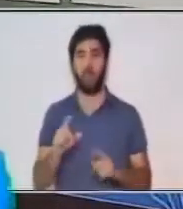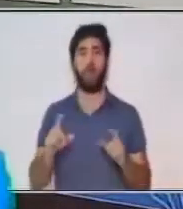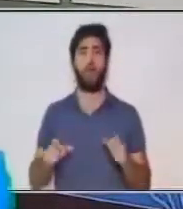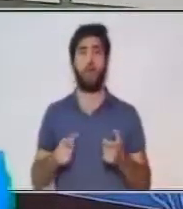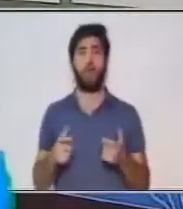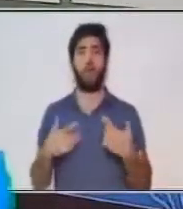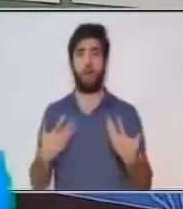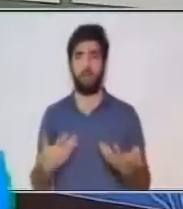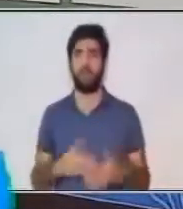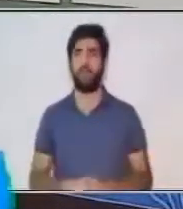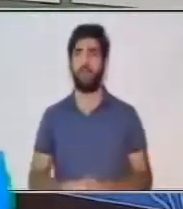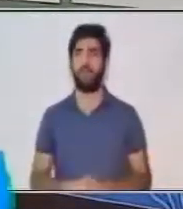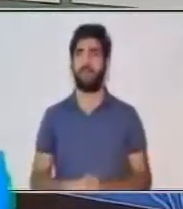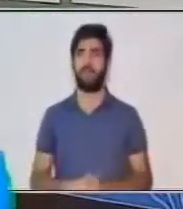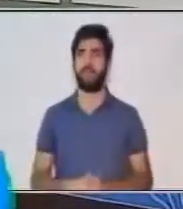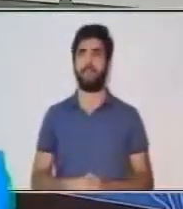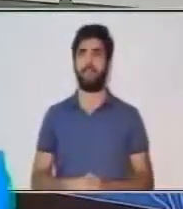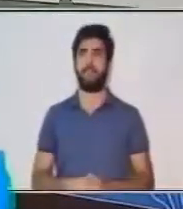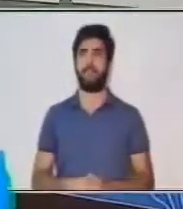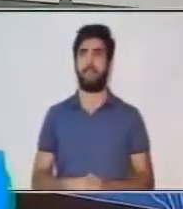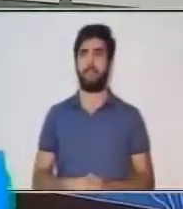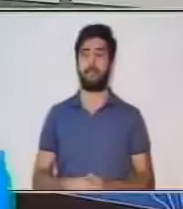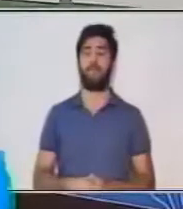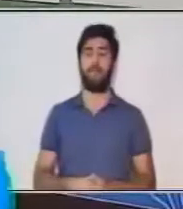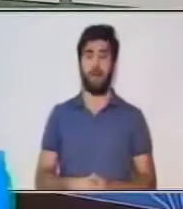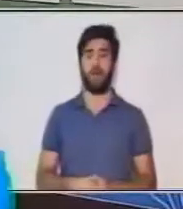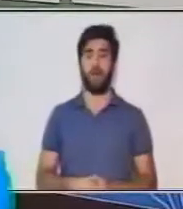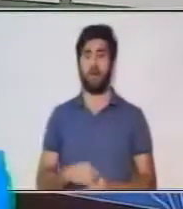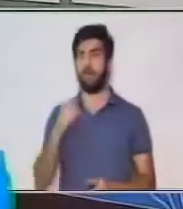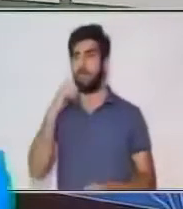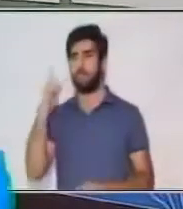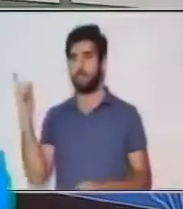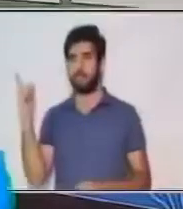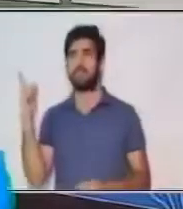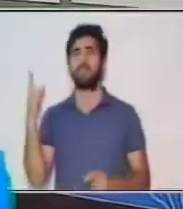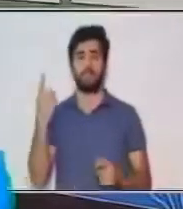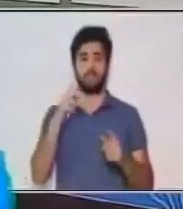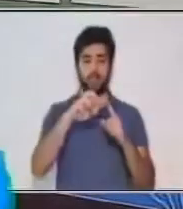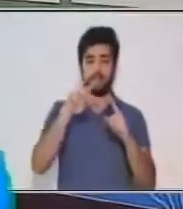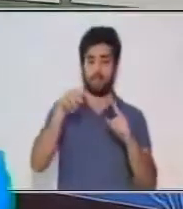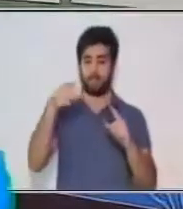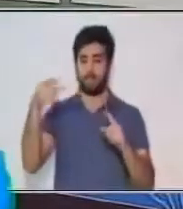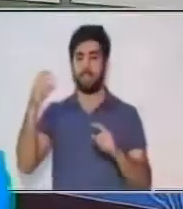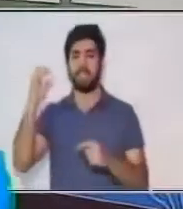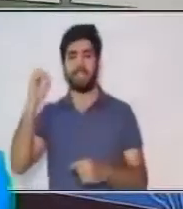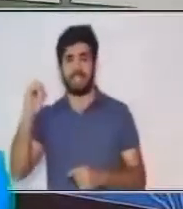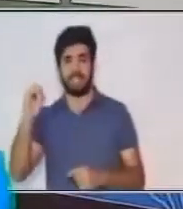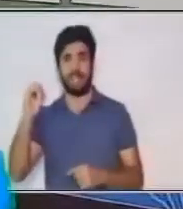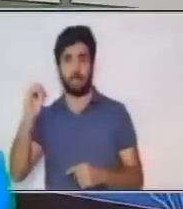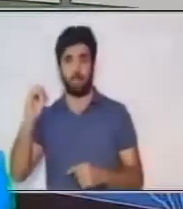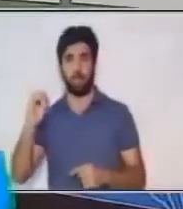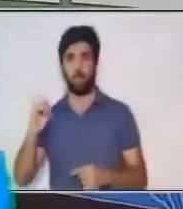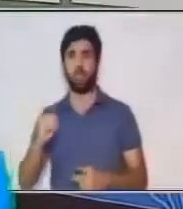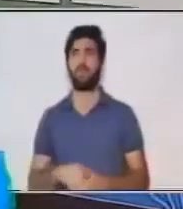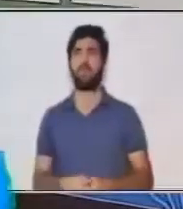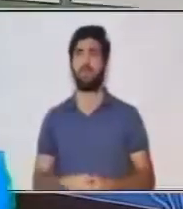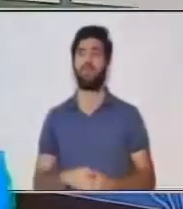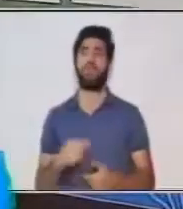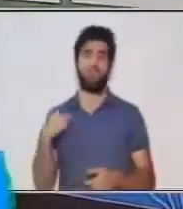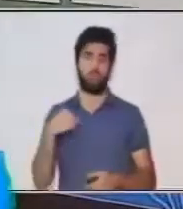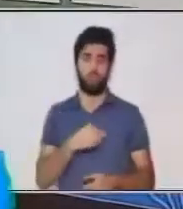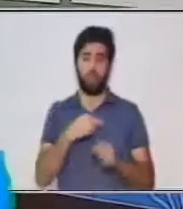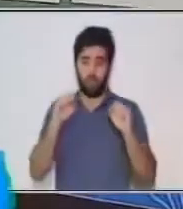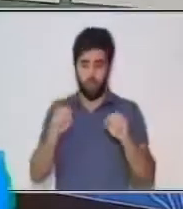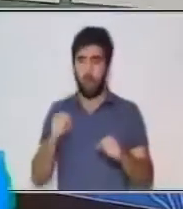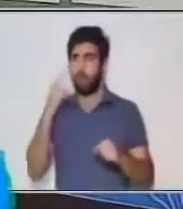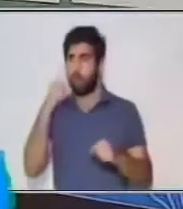bien, en donde el denominador se hace 0. Ese es el punto crítico. Y también lo podemos ver aquí